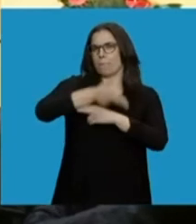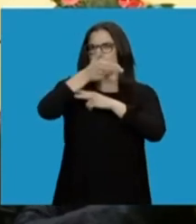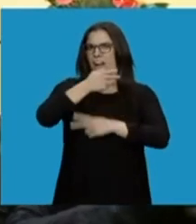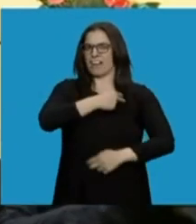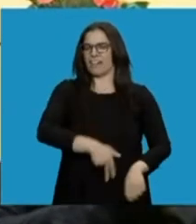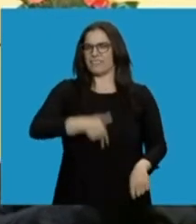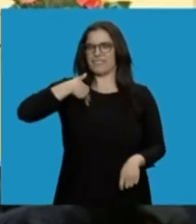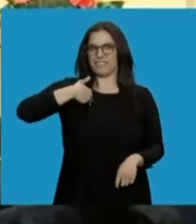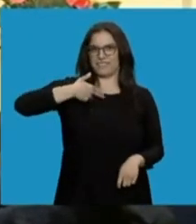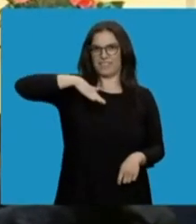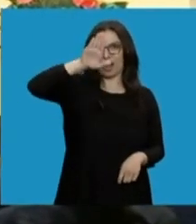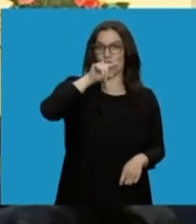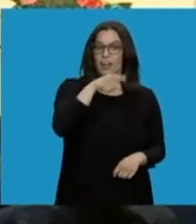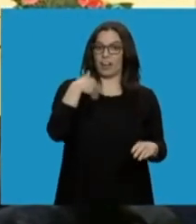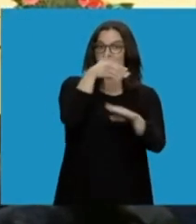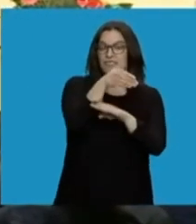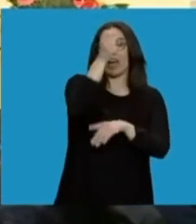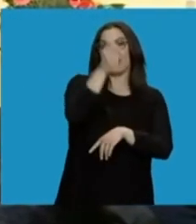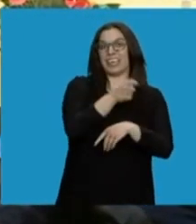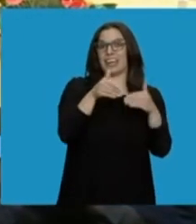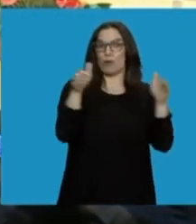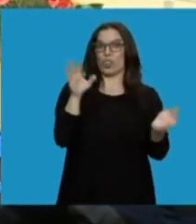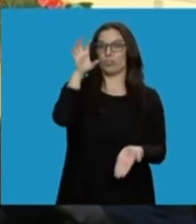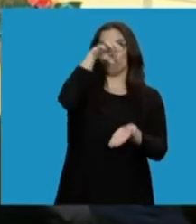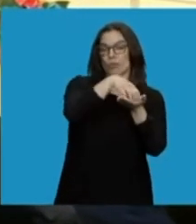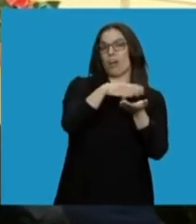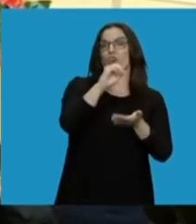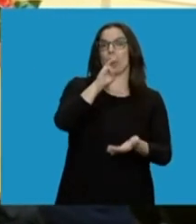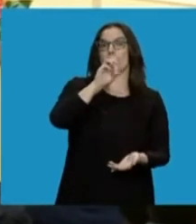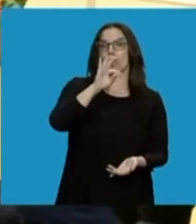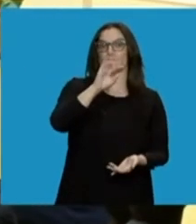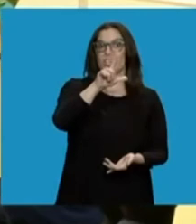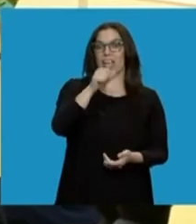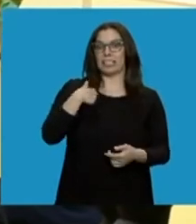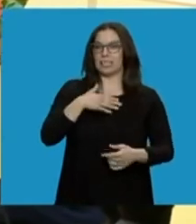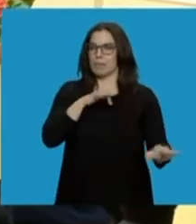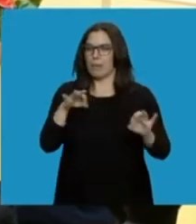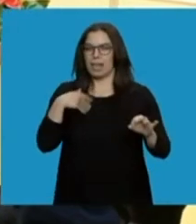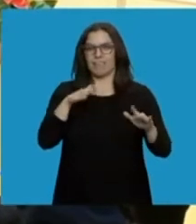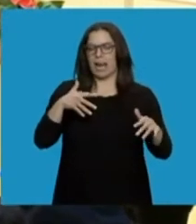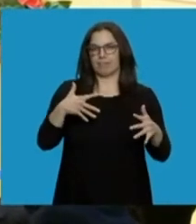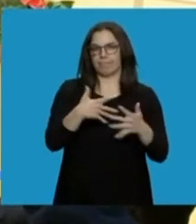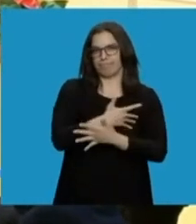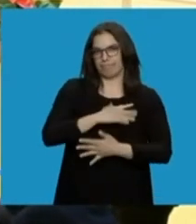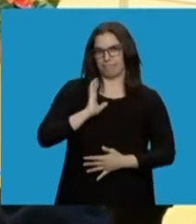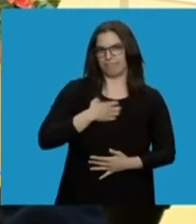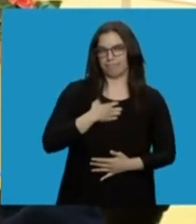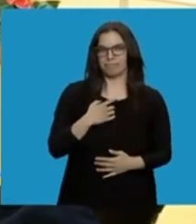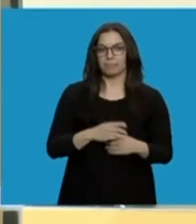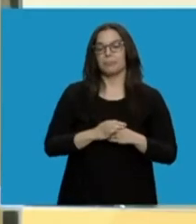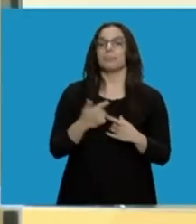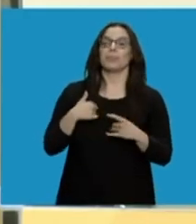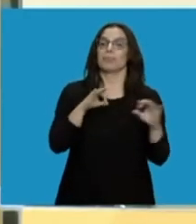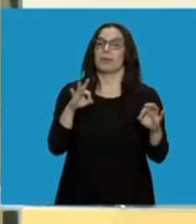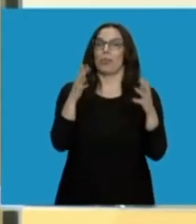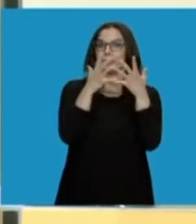la central térmica de Compostilla en aquellos años de la ciudad del dólar, pero que no se atrevió al final a intentarlo. Durante la elaboración de estos textos, como